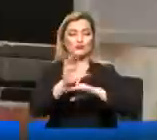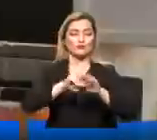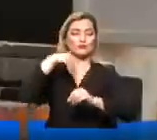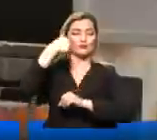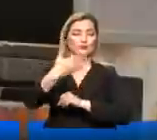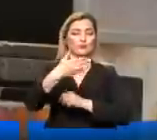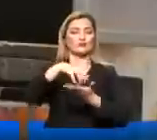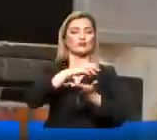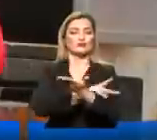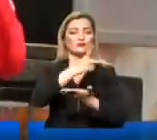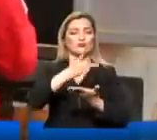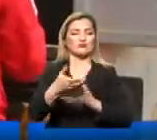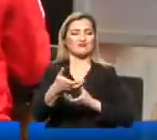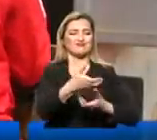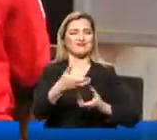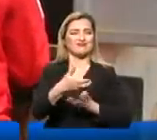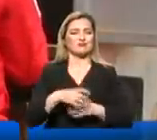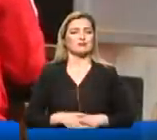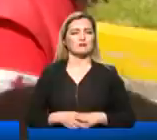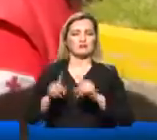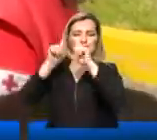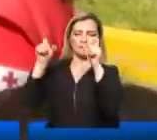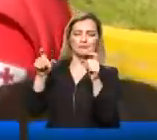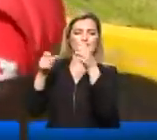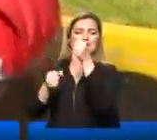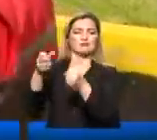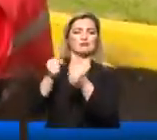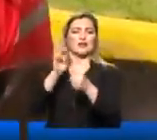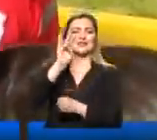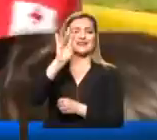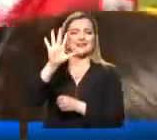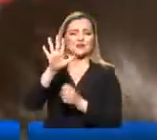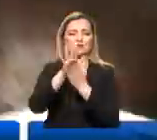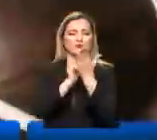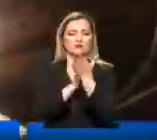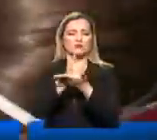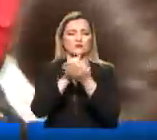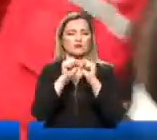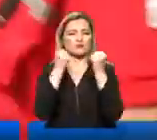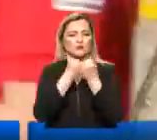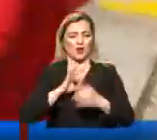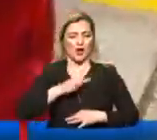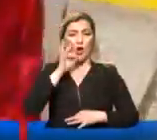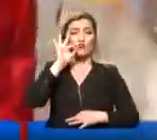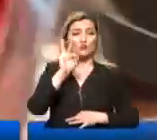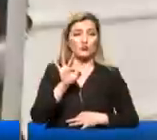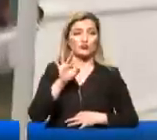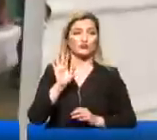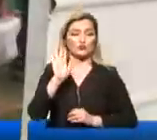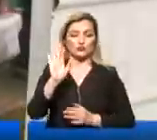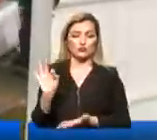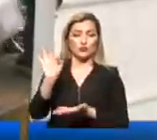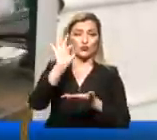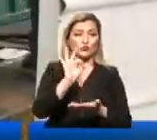la provincia de Pichincha. Pausterizadora Quito ha colaborado con 75 proyectos de ayuda social durante la pandemia. Sus